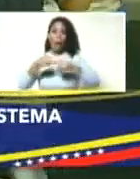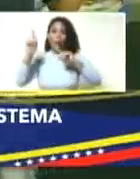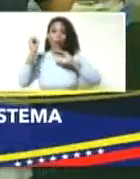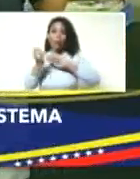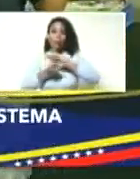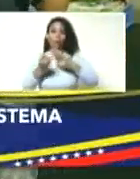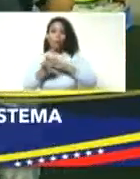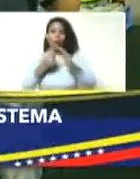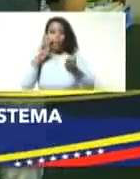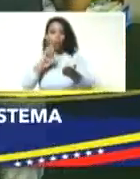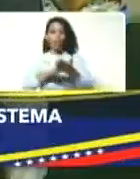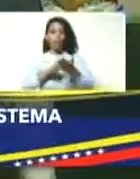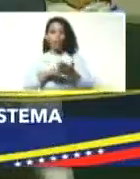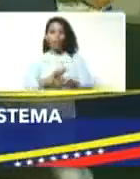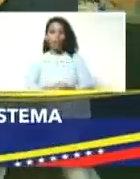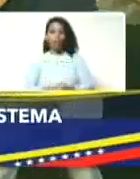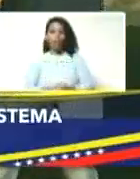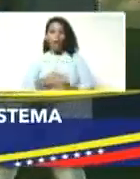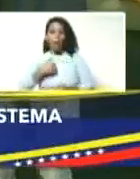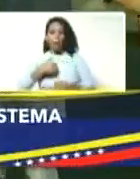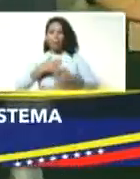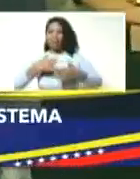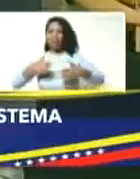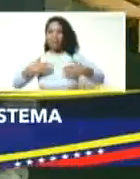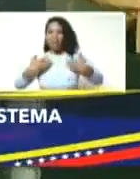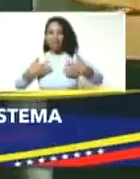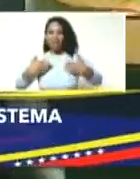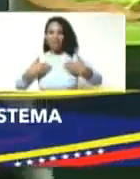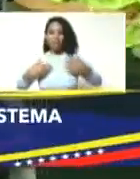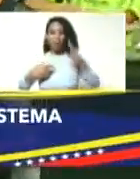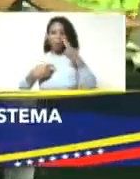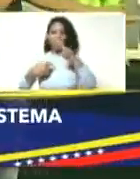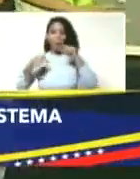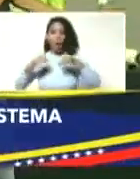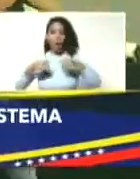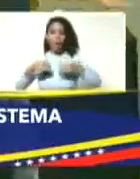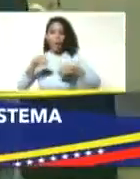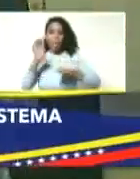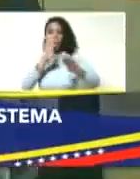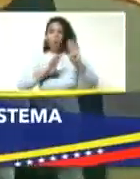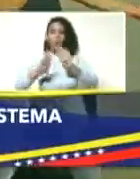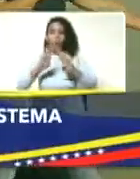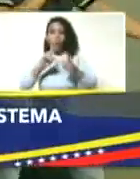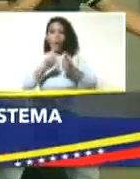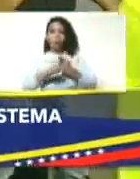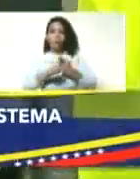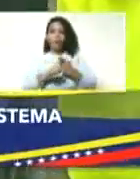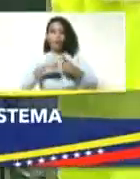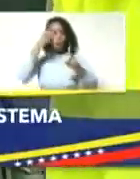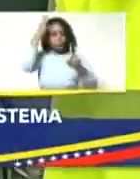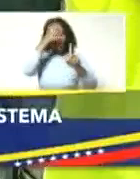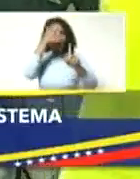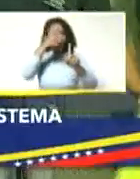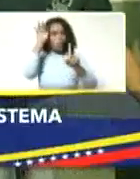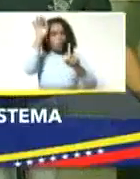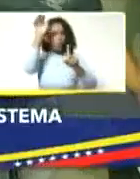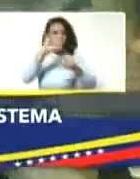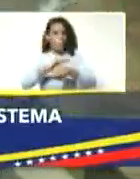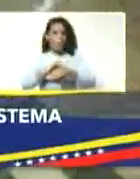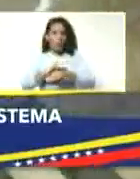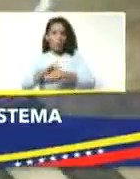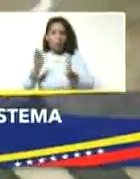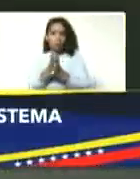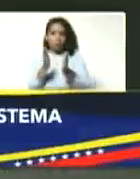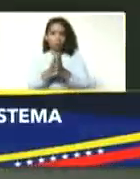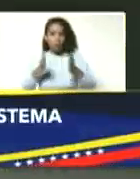institución, realmente. Qué bueno, me alegra. La parte de anatómica, como vemos por aquí, biología, para formar a los futuros médicos, incentivarlos